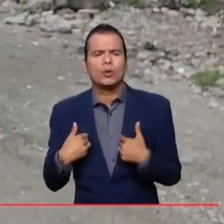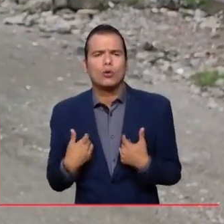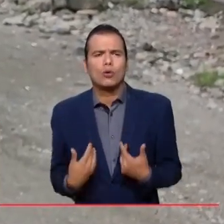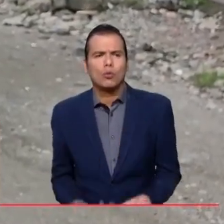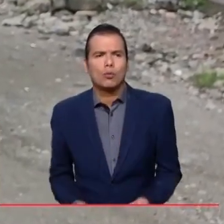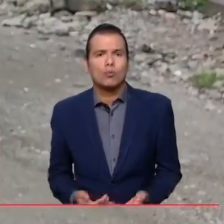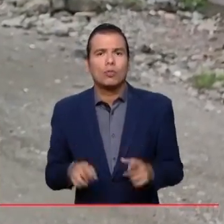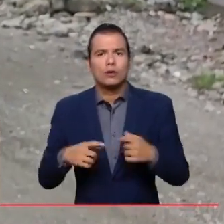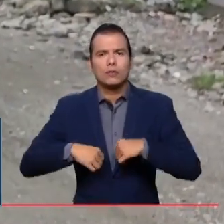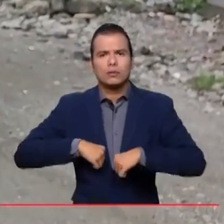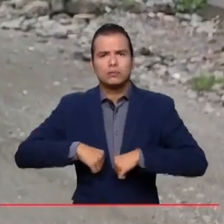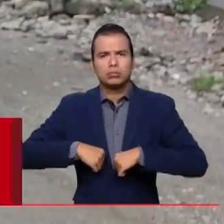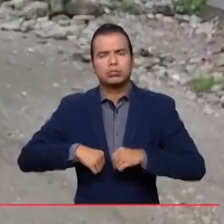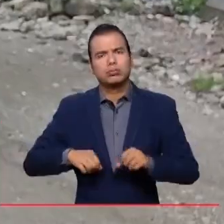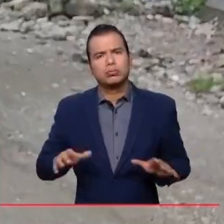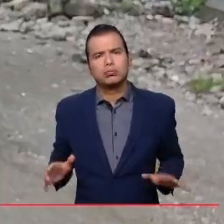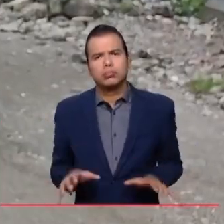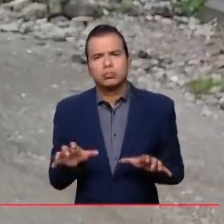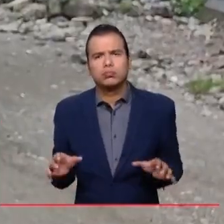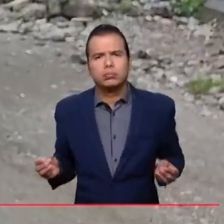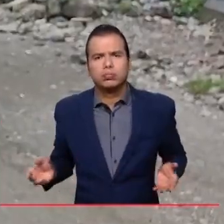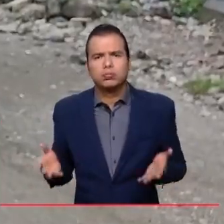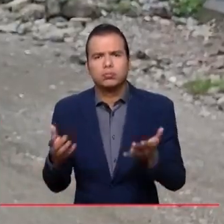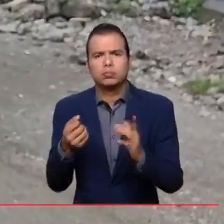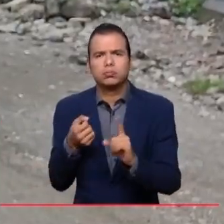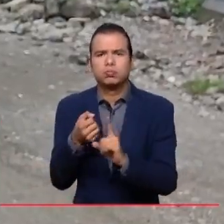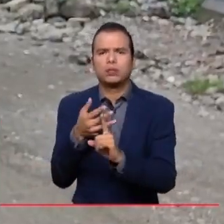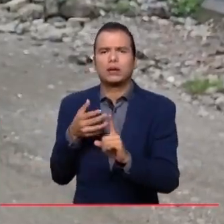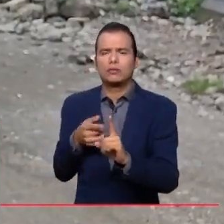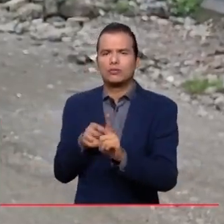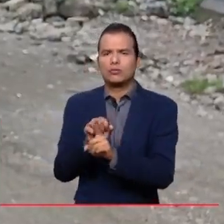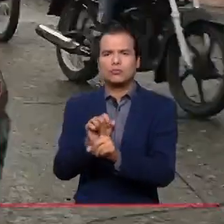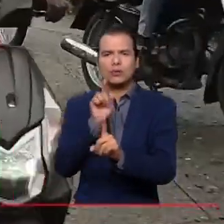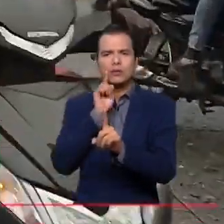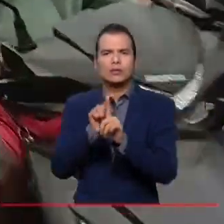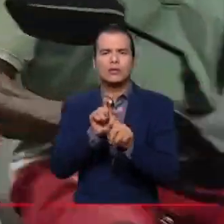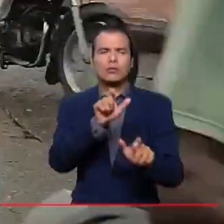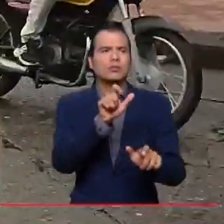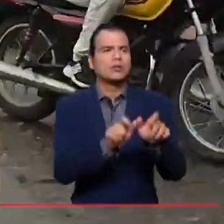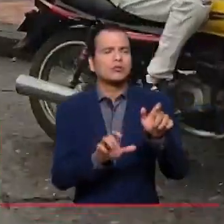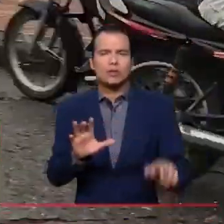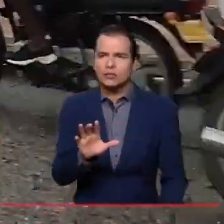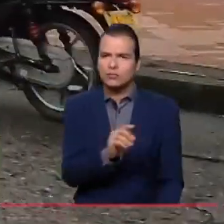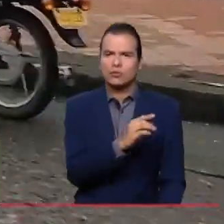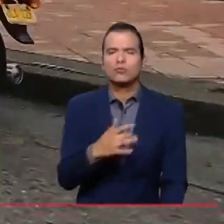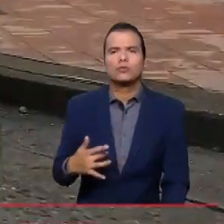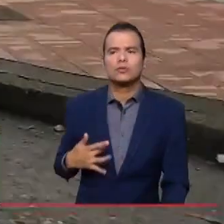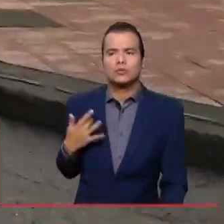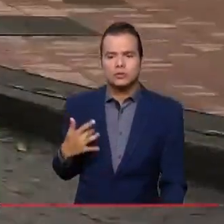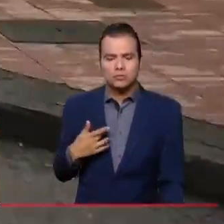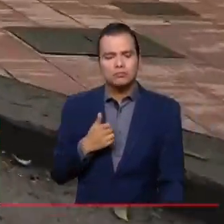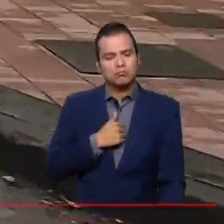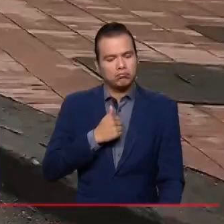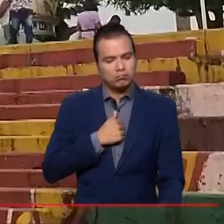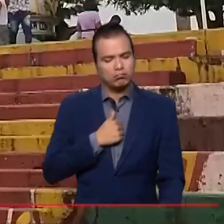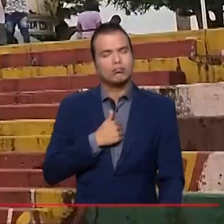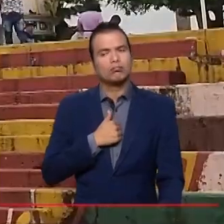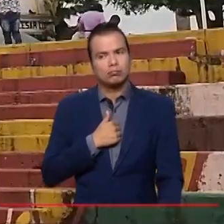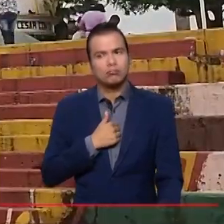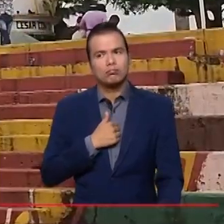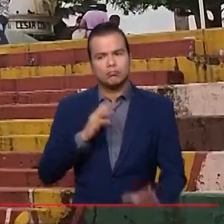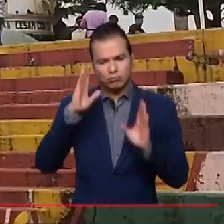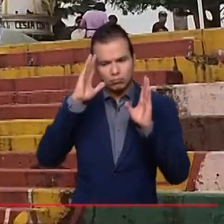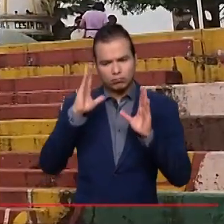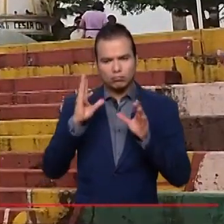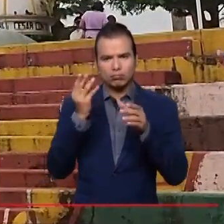hay que llevar acciones sociales para que la población se sienta también importante en materia laboral